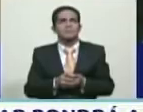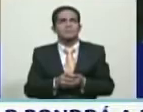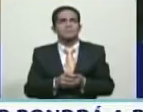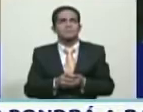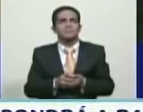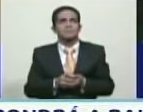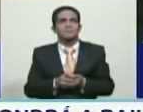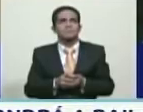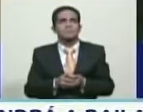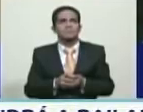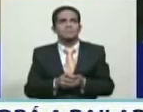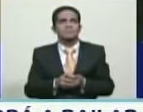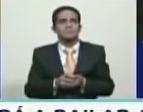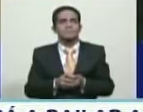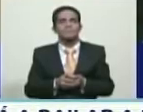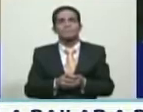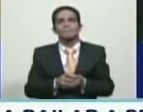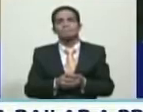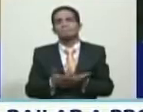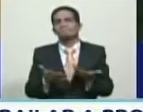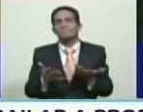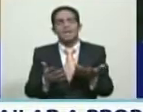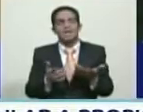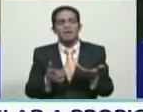fuerzas internas